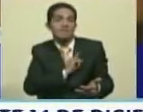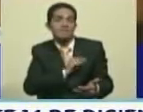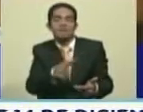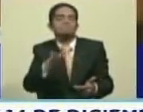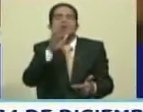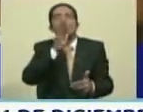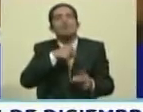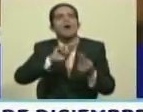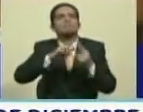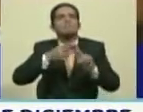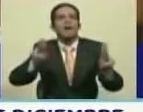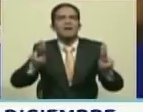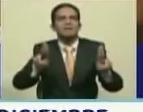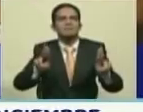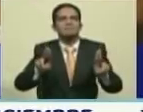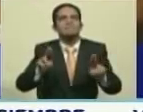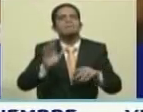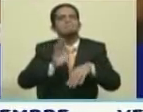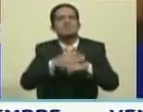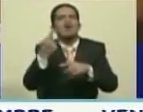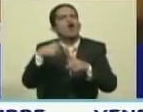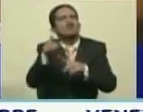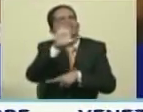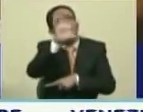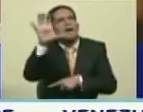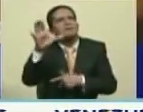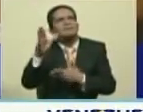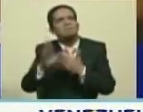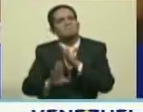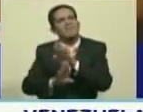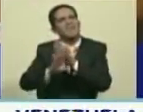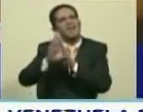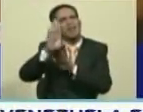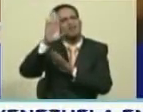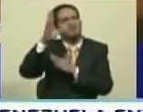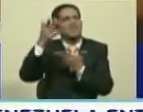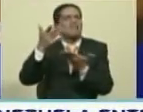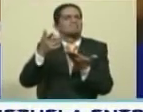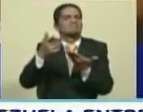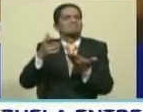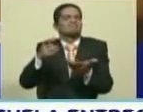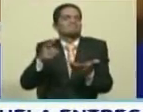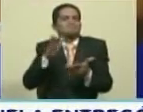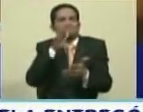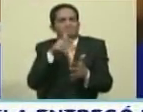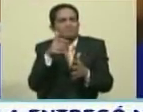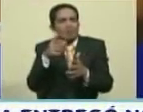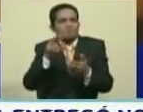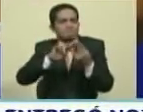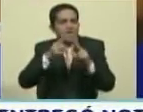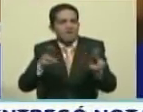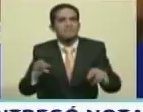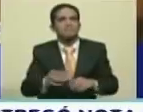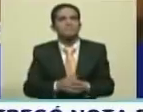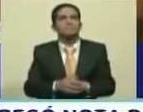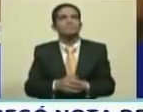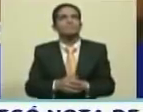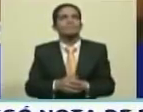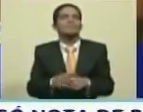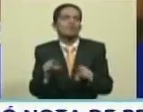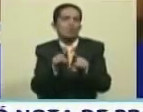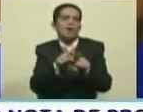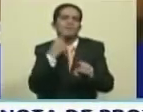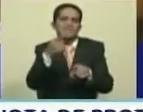llamados desarrollados pueden proclamar como lo hacen las Naciones Unidas. Pero también, hermanas y hermanos presentes